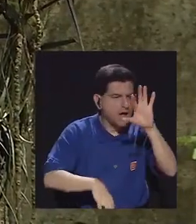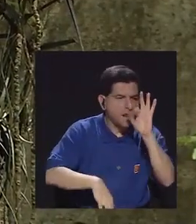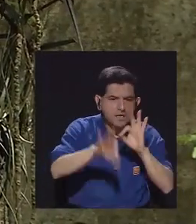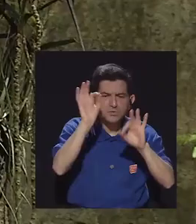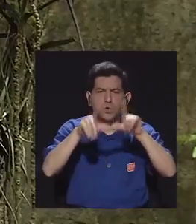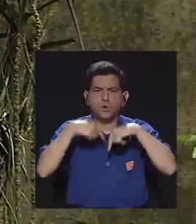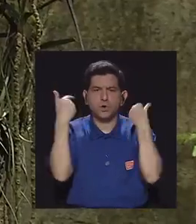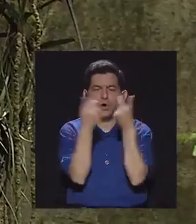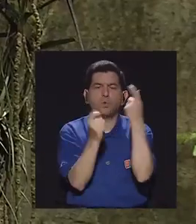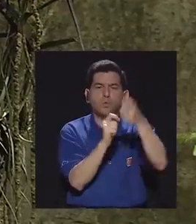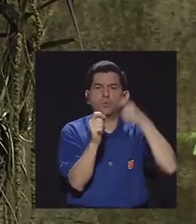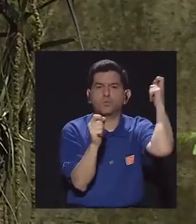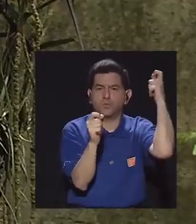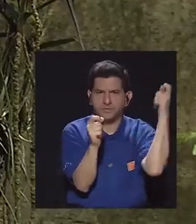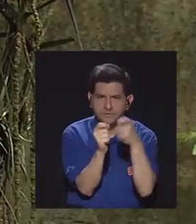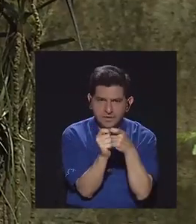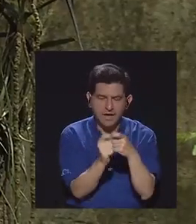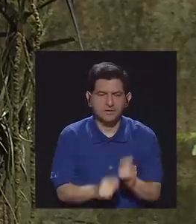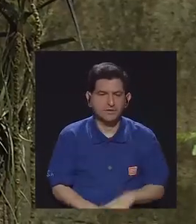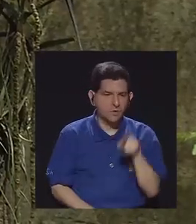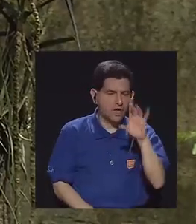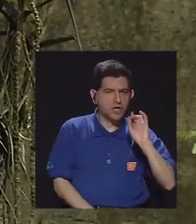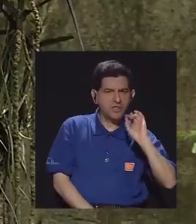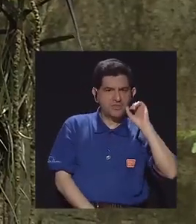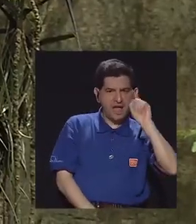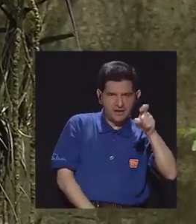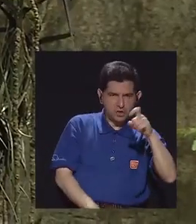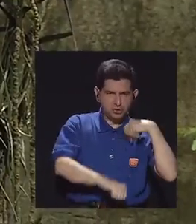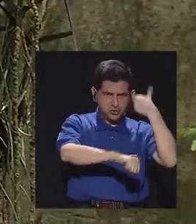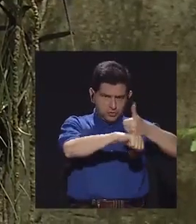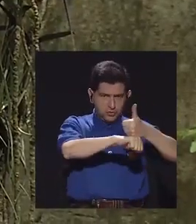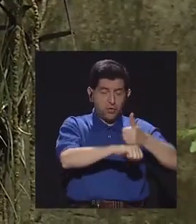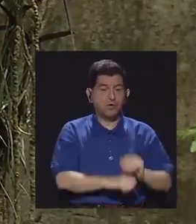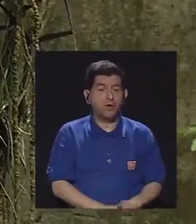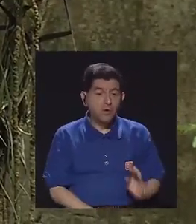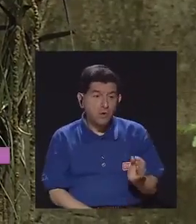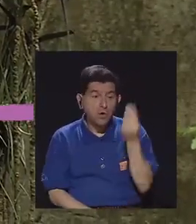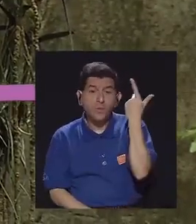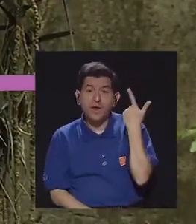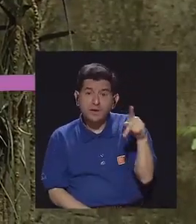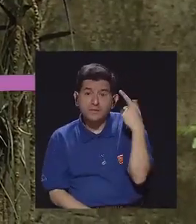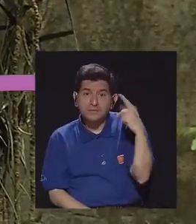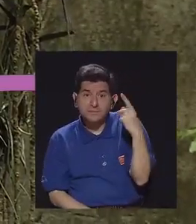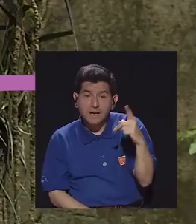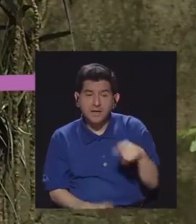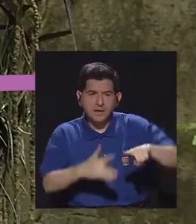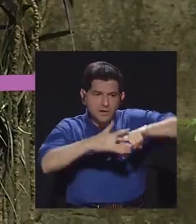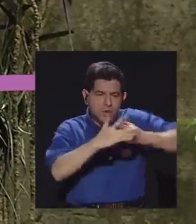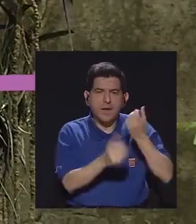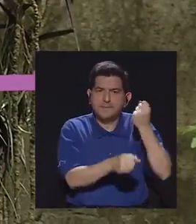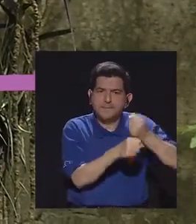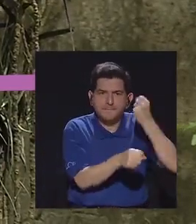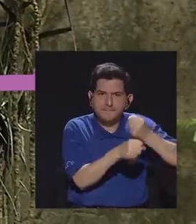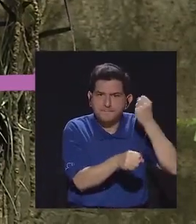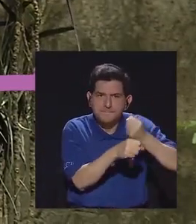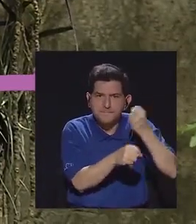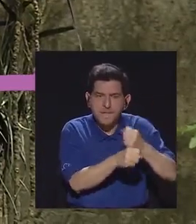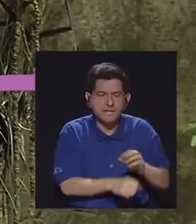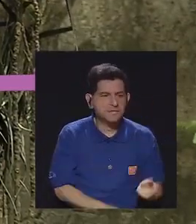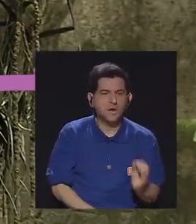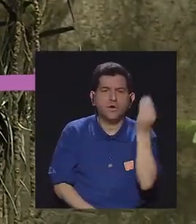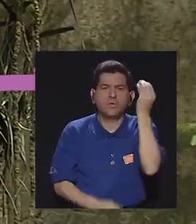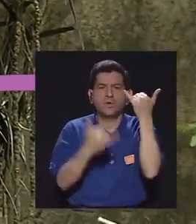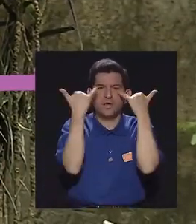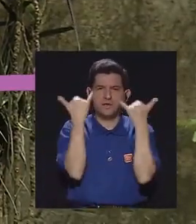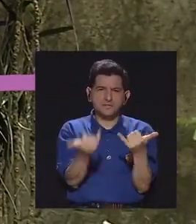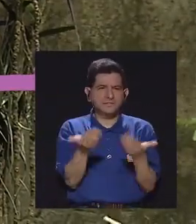escogen un grupo específico, ¿verdad? Hacen un diagnóstico y si hay chicos que están en riesgo, entonces se empieza a trabajar con estos